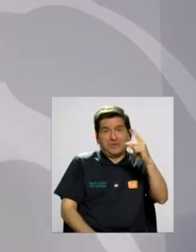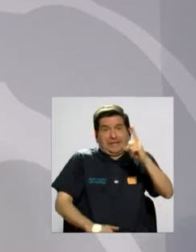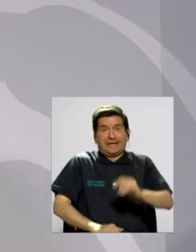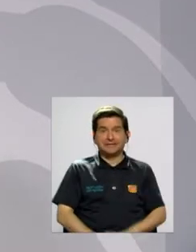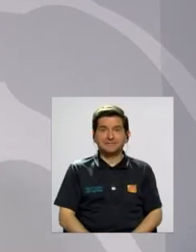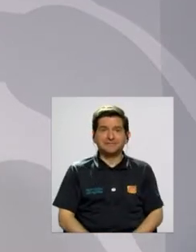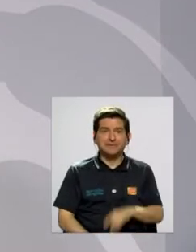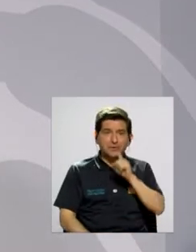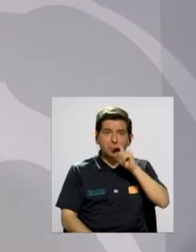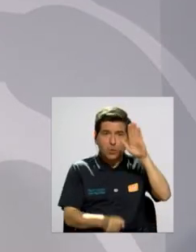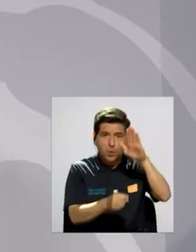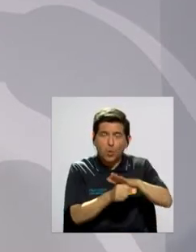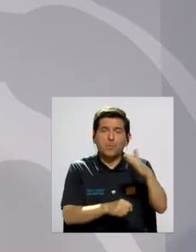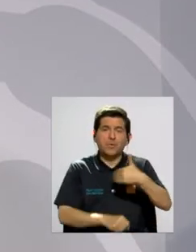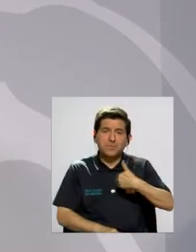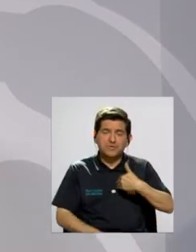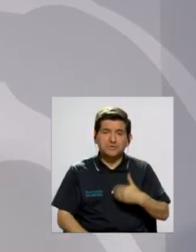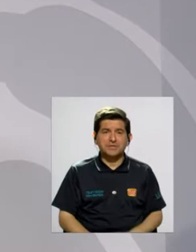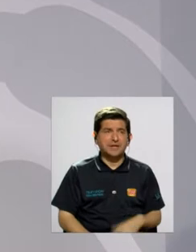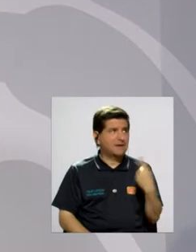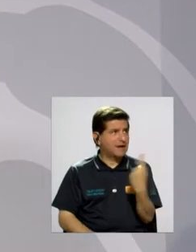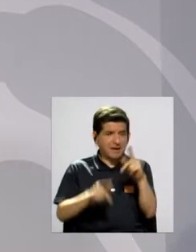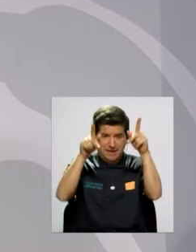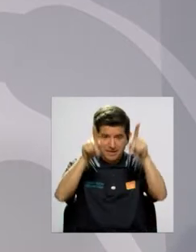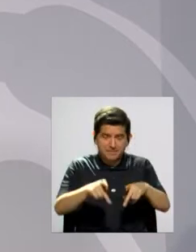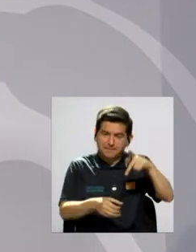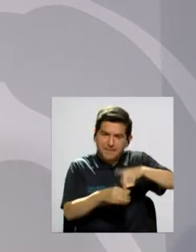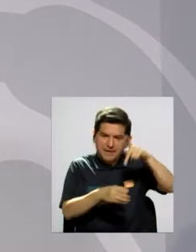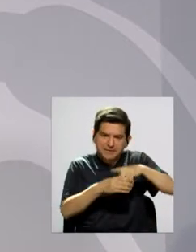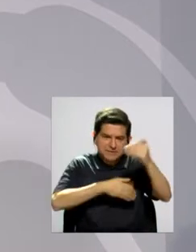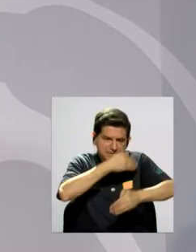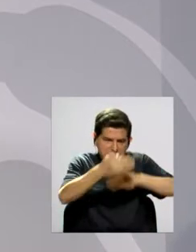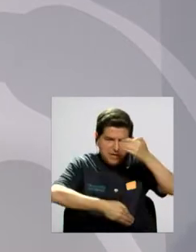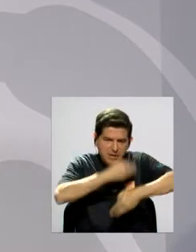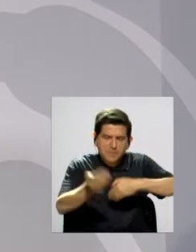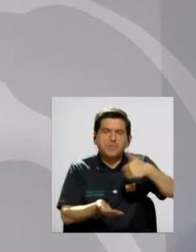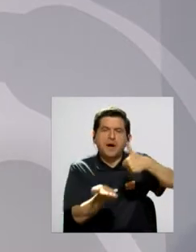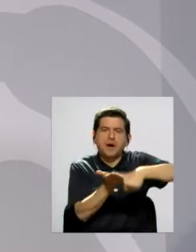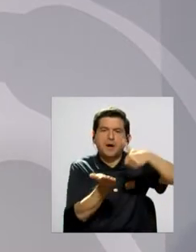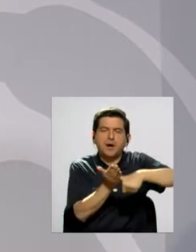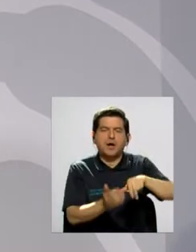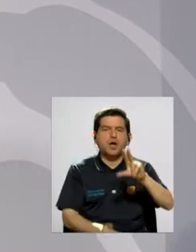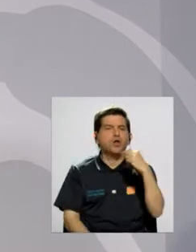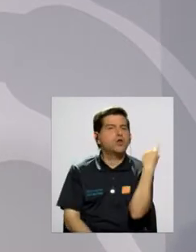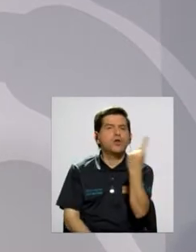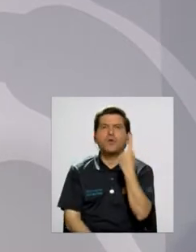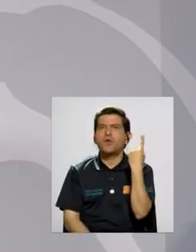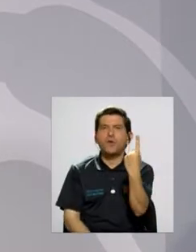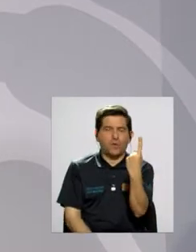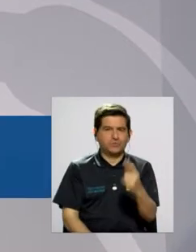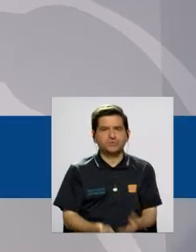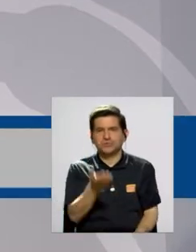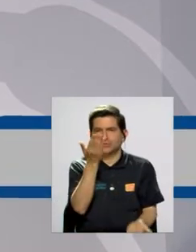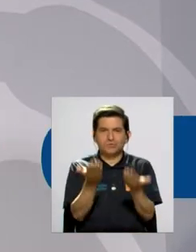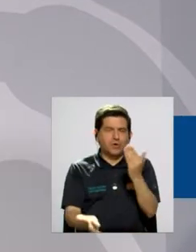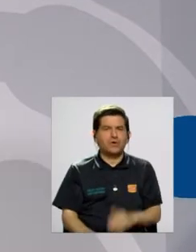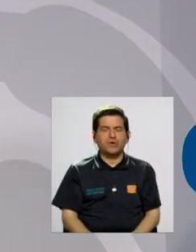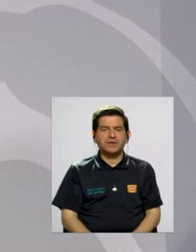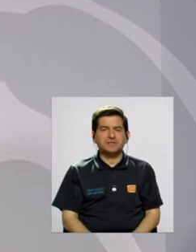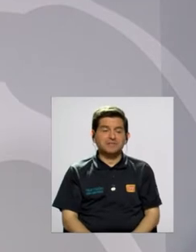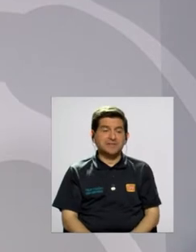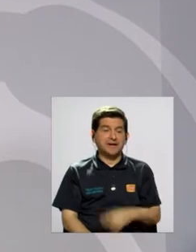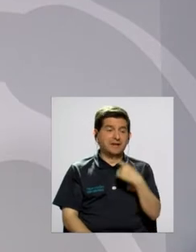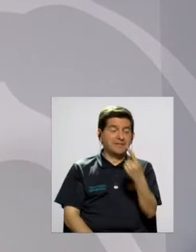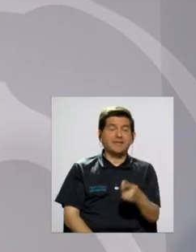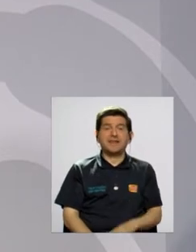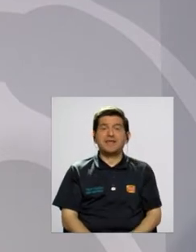el compromiso que tiene que tener cada una de las personas que hoy participó en un proceso electoral va más allá de lo que decía Cortázar hoy, vivir